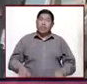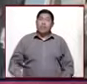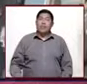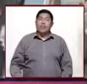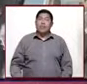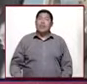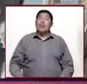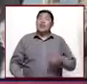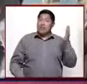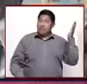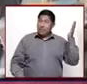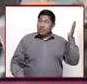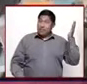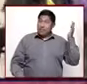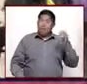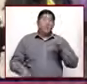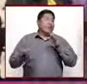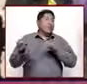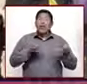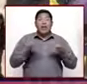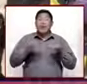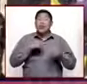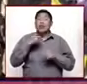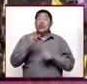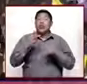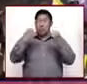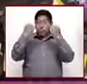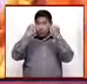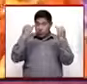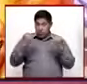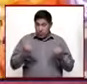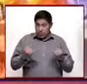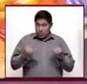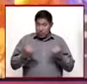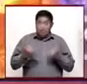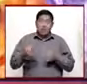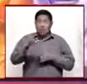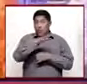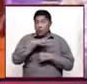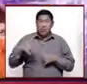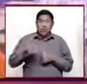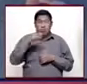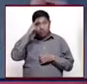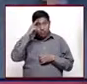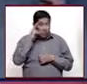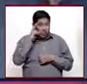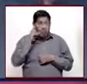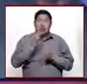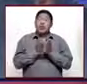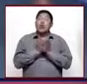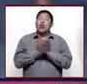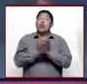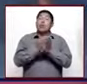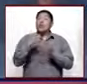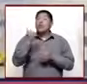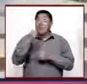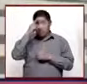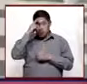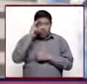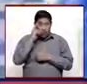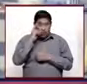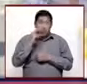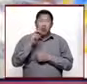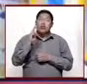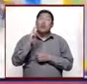El Tejar. El Tejar celebra la festividad de dos imágenes muy sagradas para la zona, que por un lado la Virgen de Copacabana y por el otro la Virgen